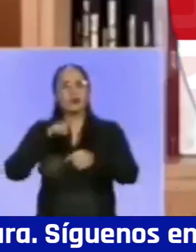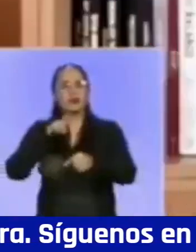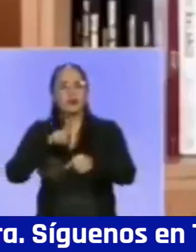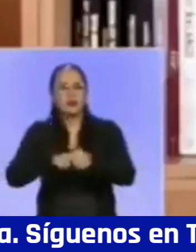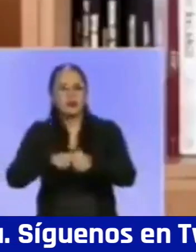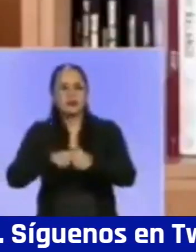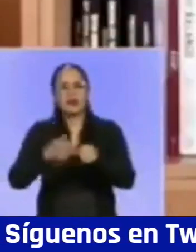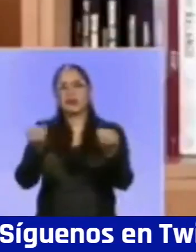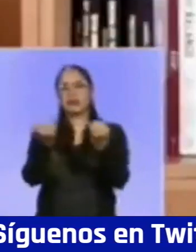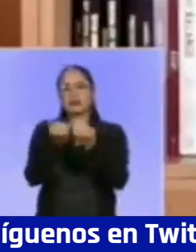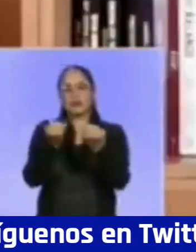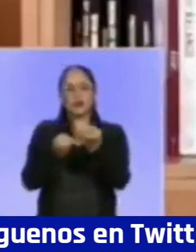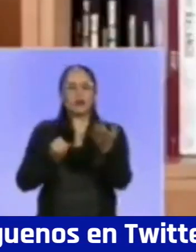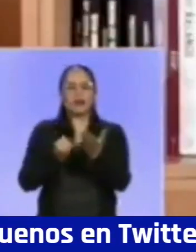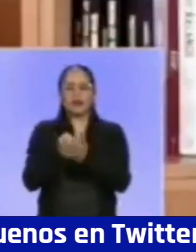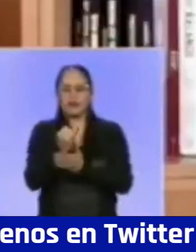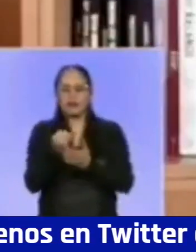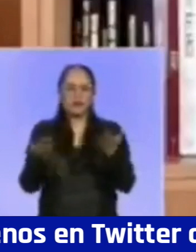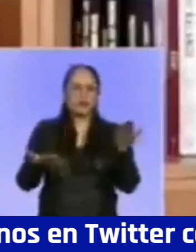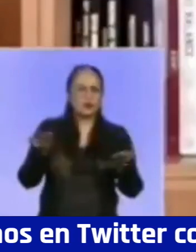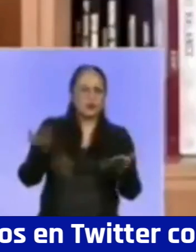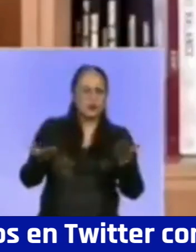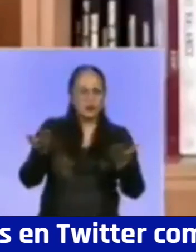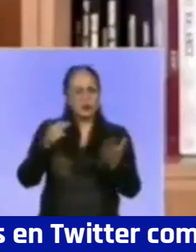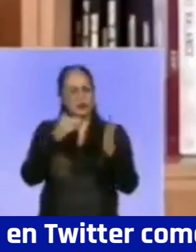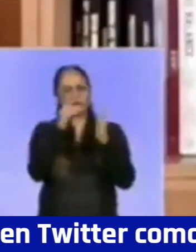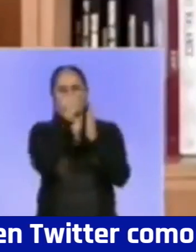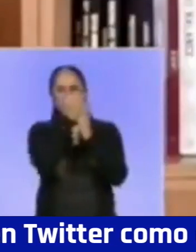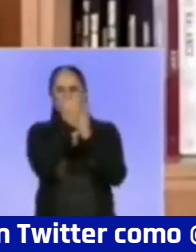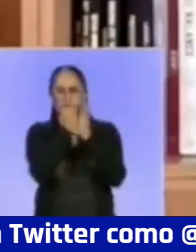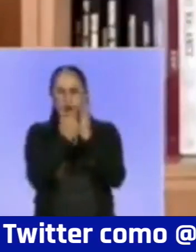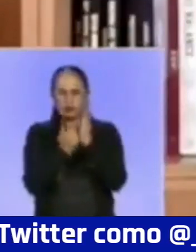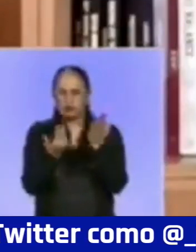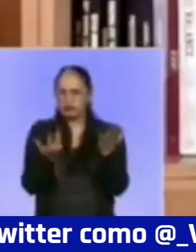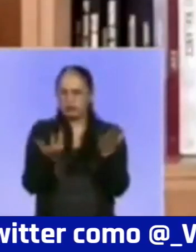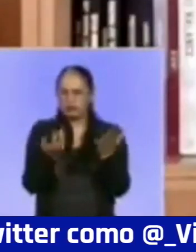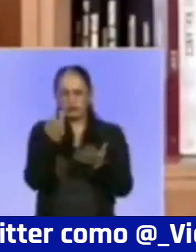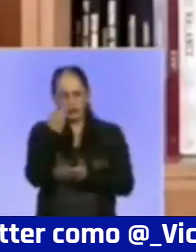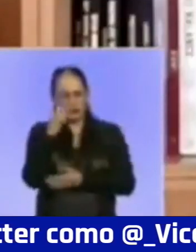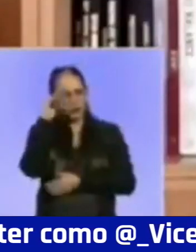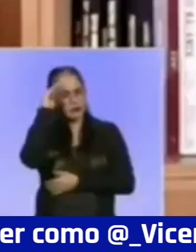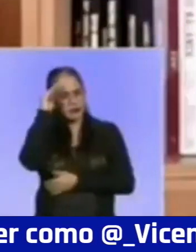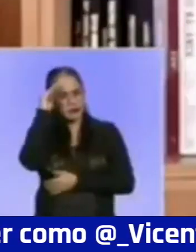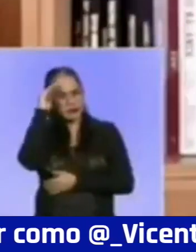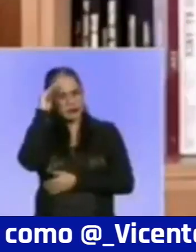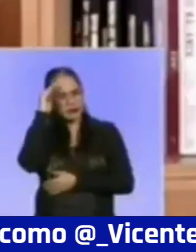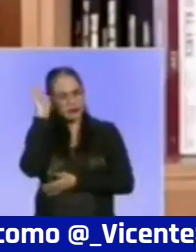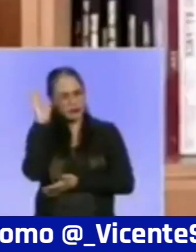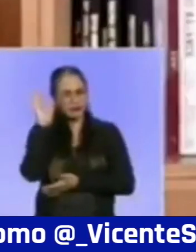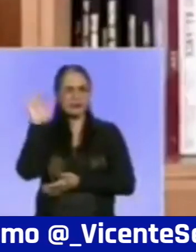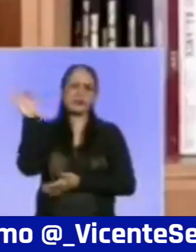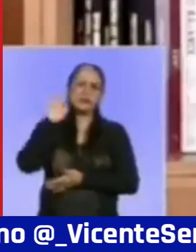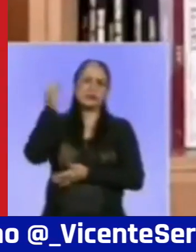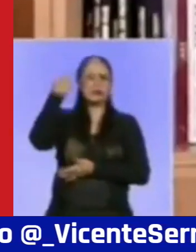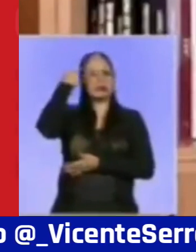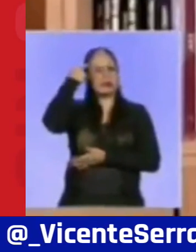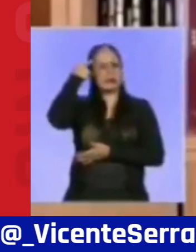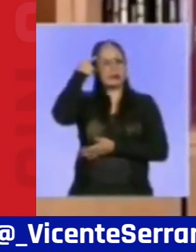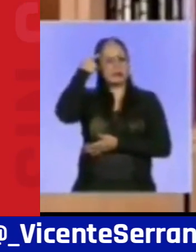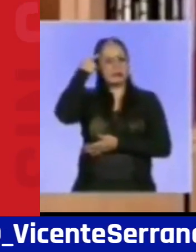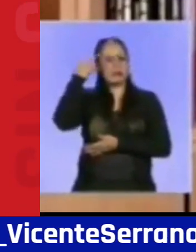Esta decisión, ponderar todos los principios, pues es lo que lleva a un planteamiento